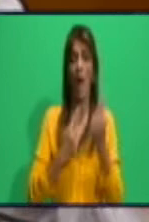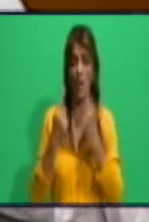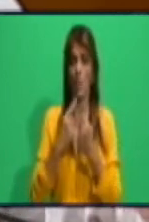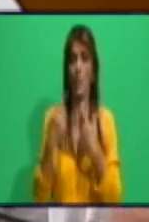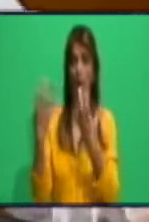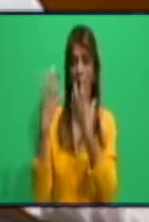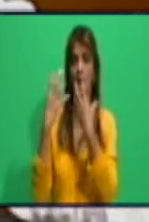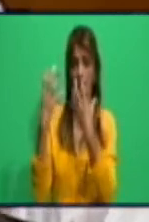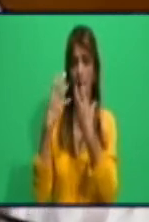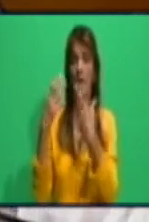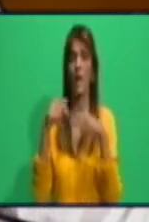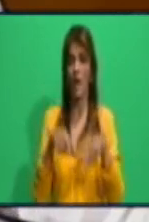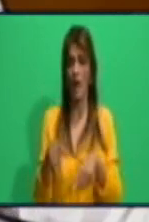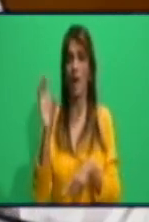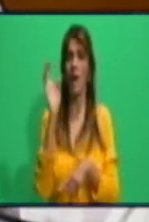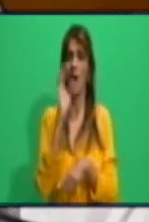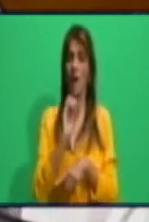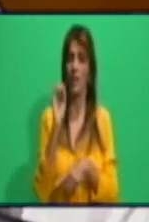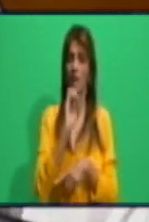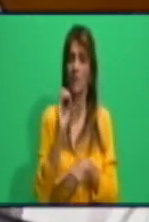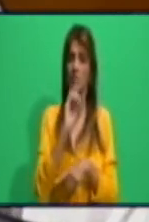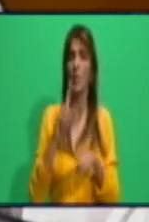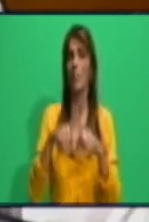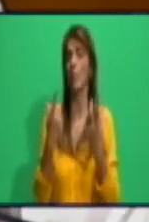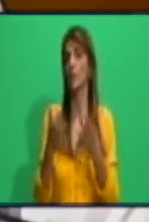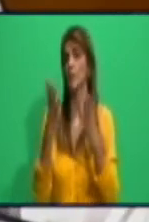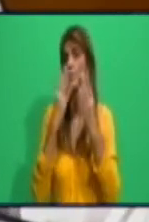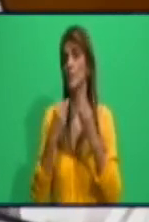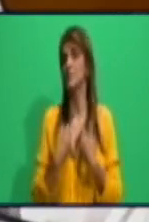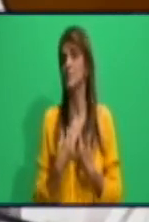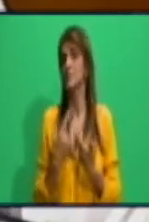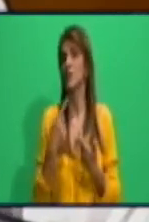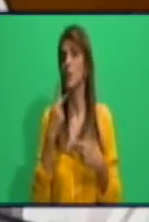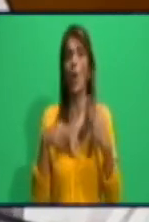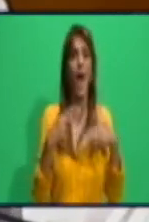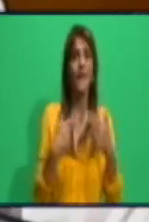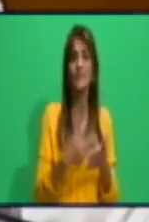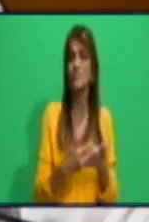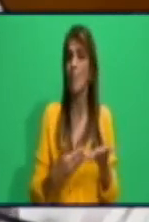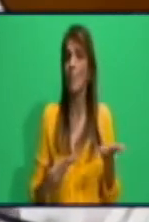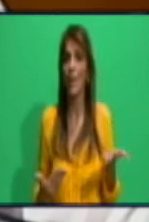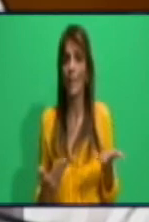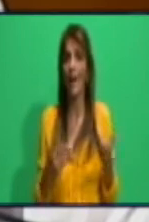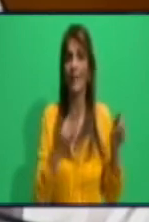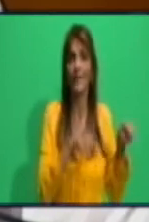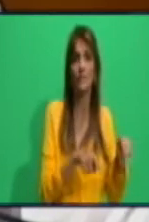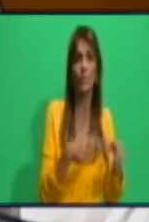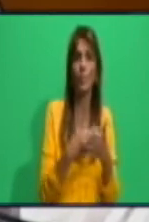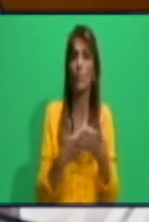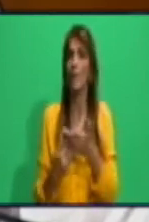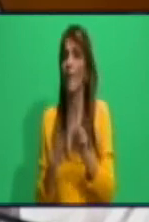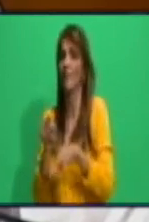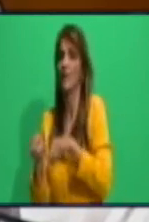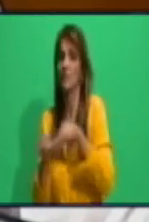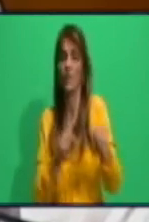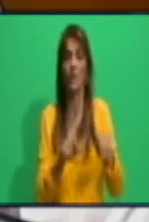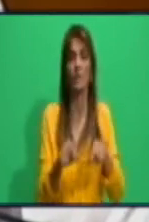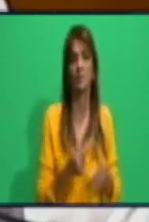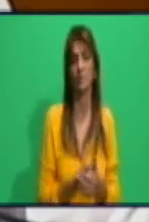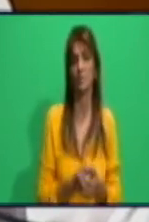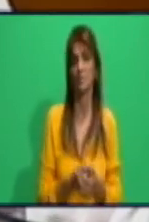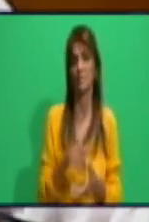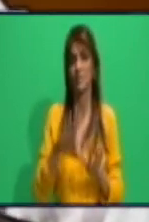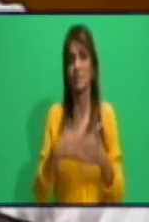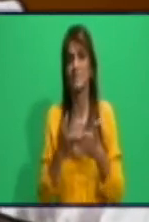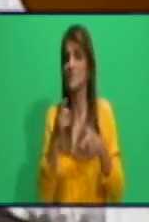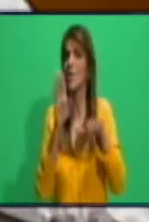de gente que dice, estoy en el centro, no me han hecho ni el test de antígeno, no me han hecho tira rápida. Es que a usted no le corresponde realizar una tira rápida. Eso es